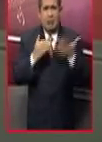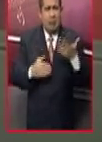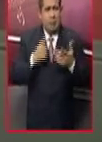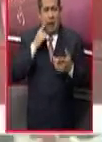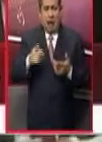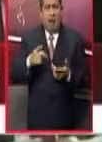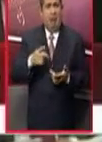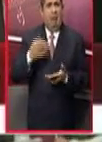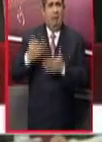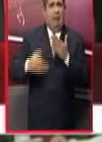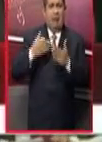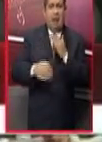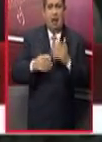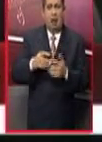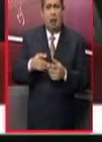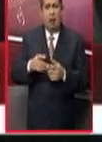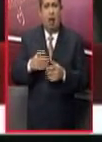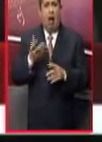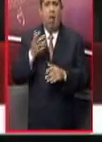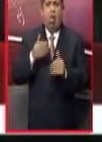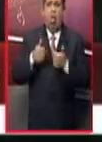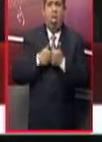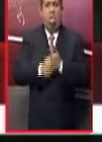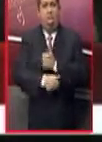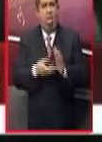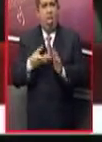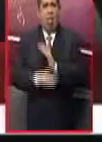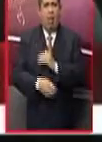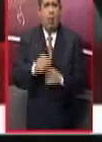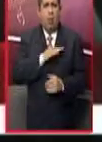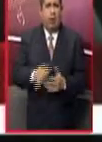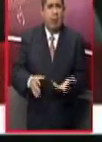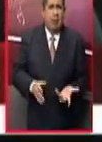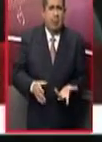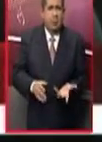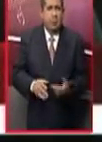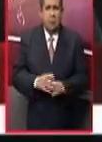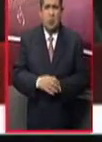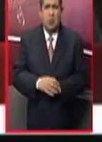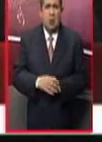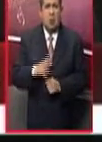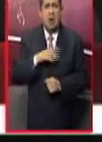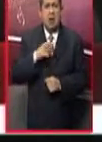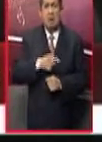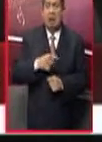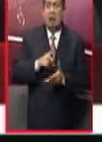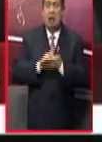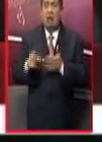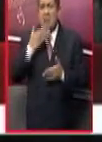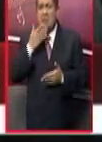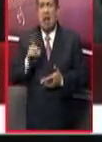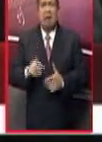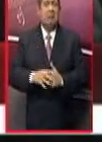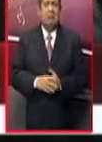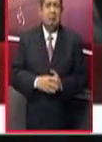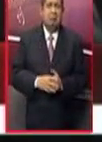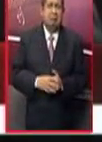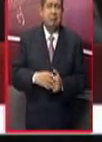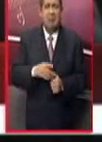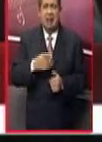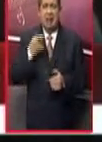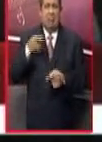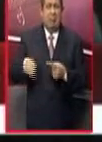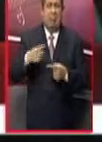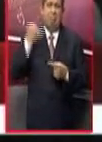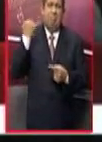de réplica. No hay posibilidades de que este derecho se ejerza como se está planteando. Determina que es una